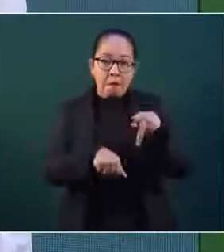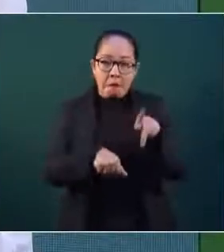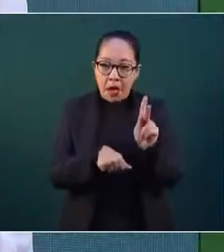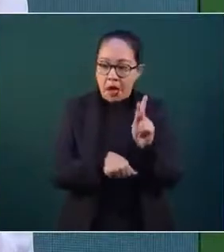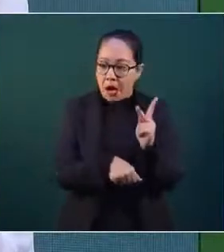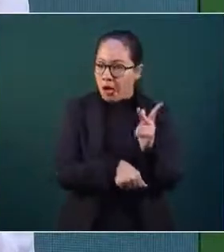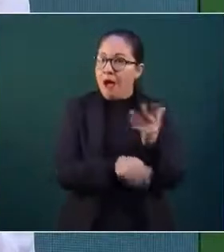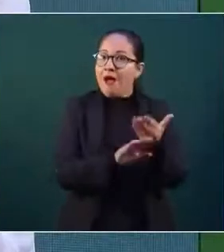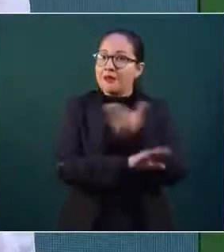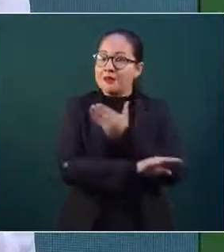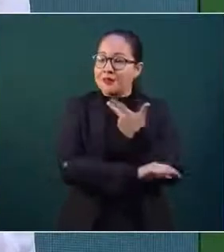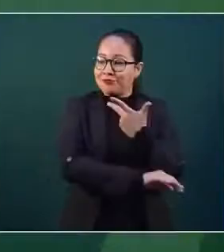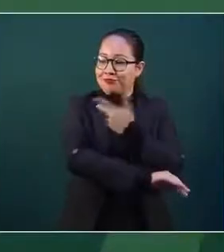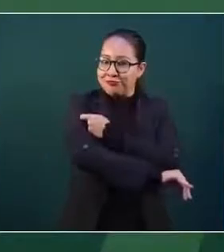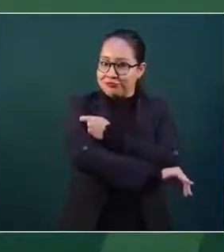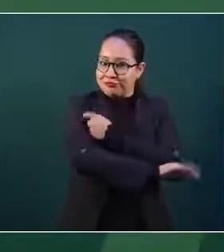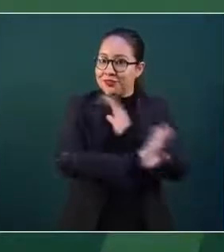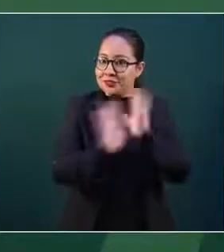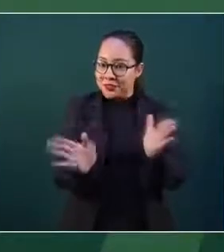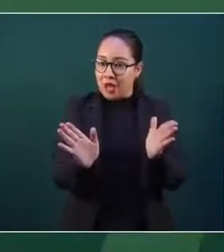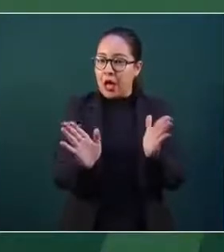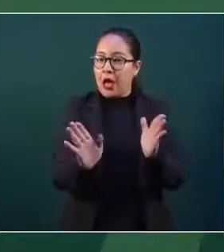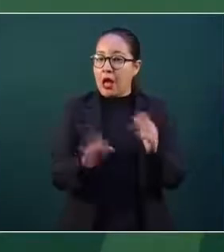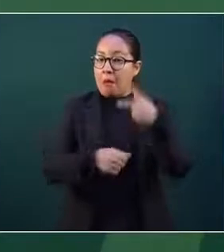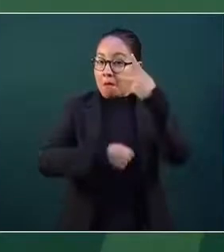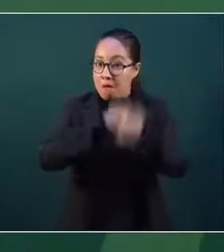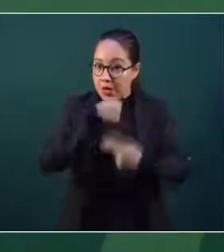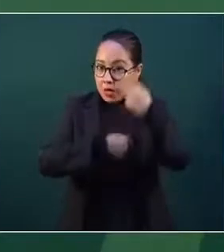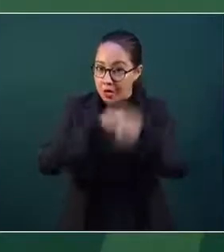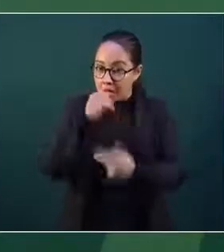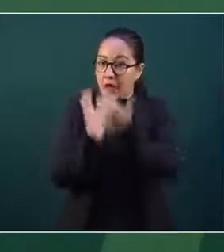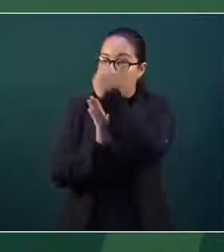riesgos de muerte, de fallecer.